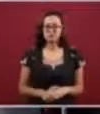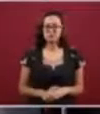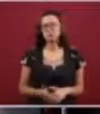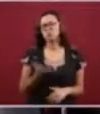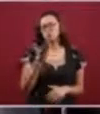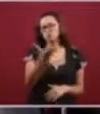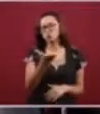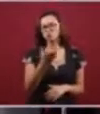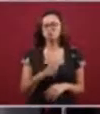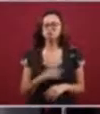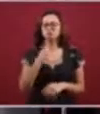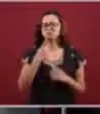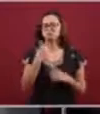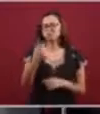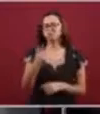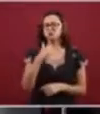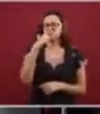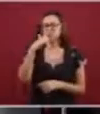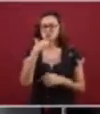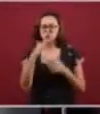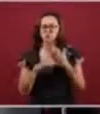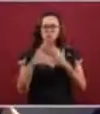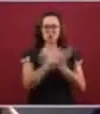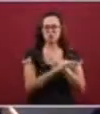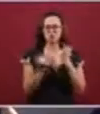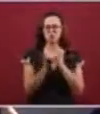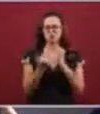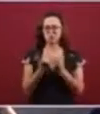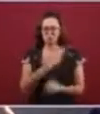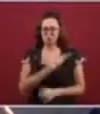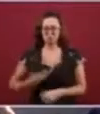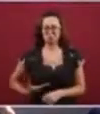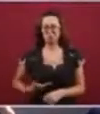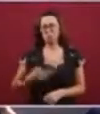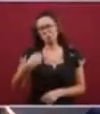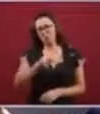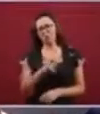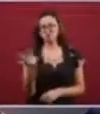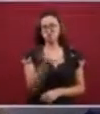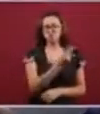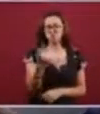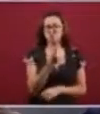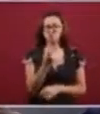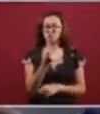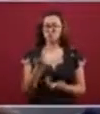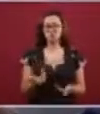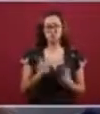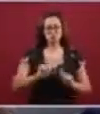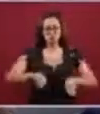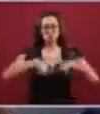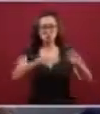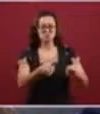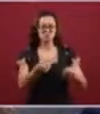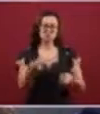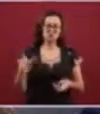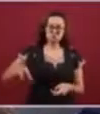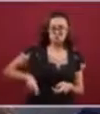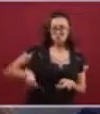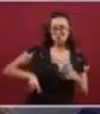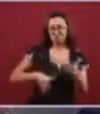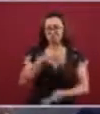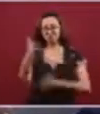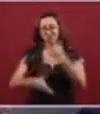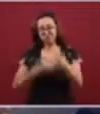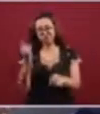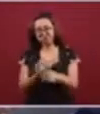monta en este discurso de anticorrupción, igual que el presidente, aunque ambos nombran a funcionarios ineptos, no